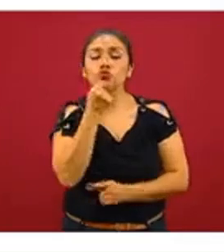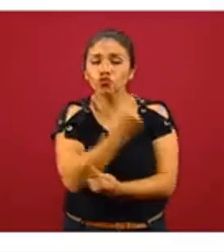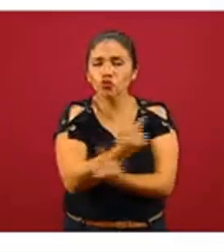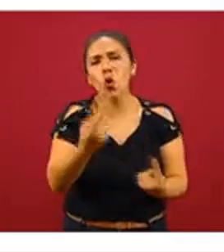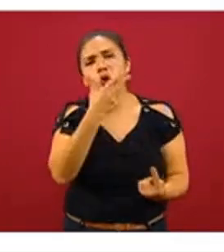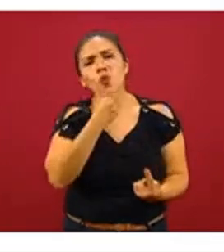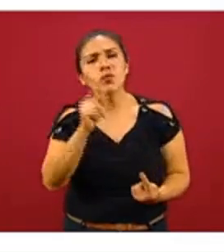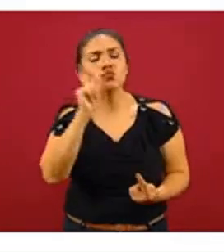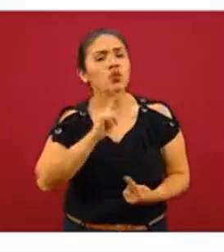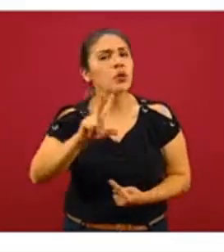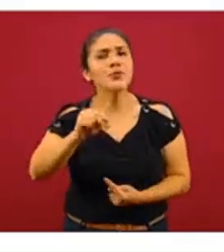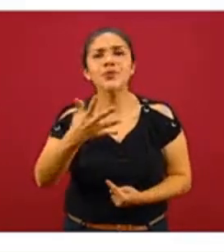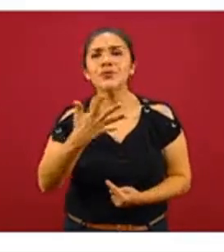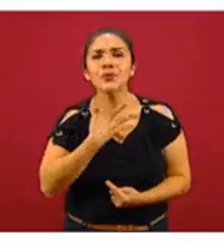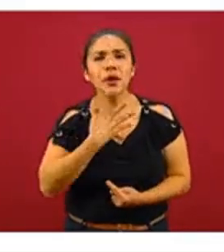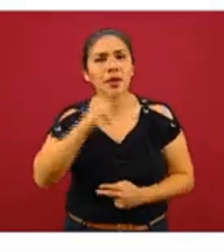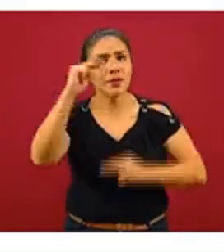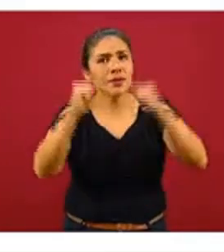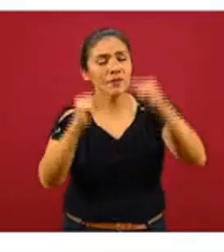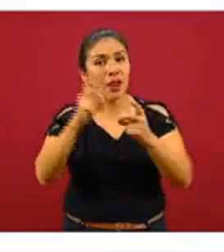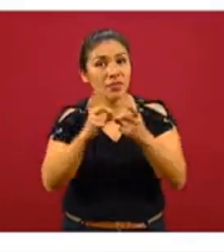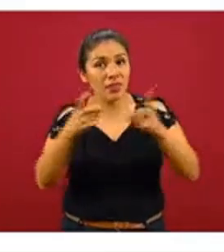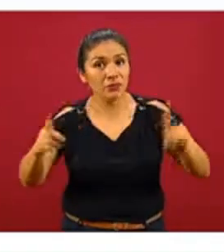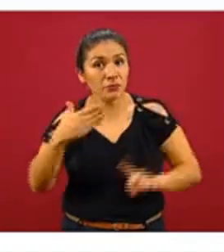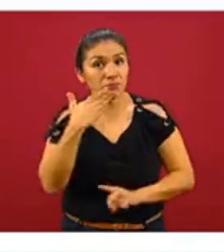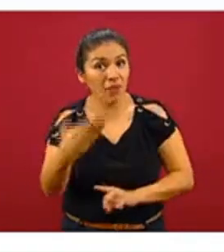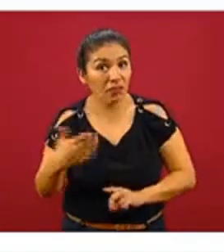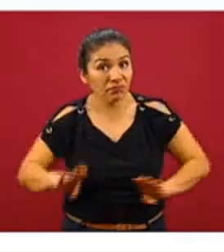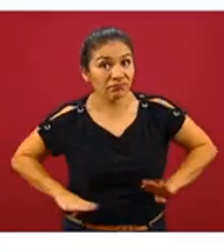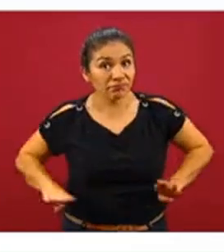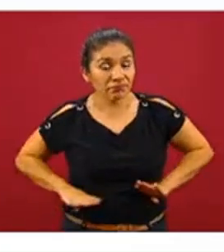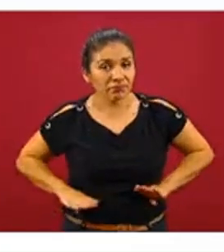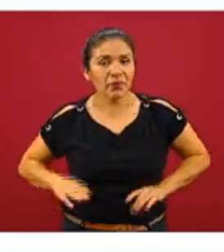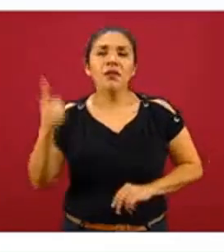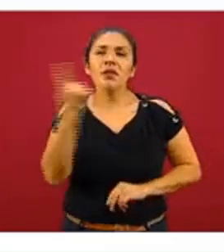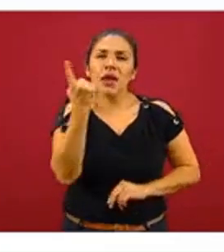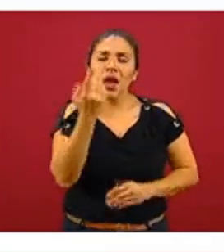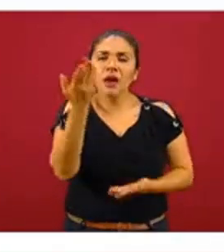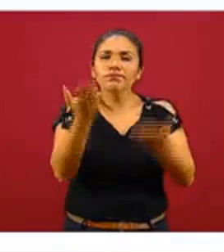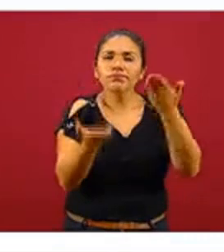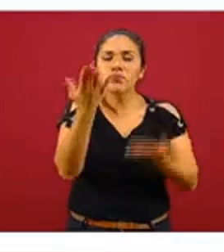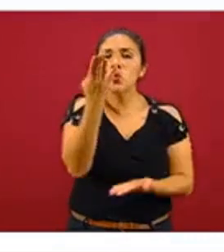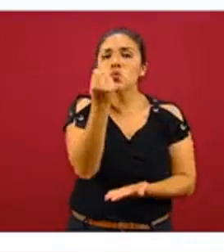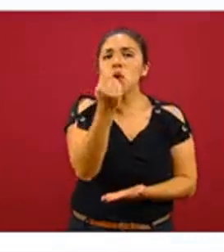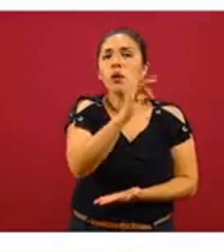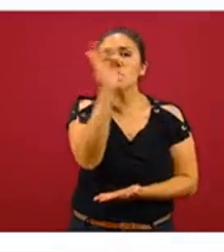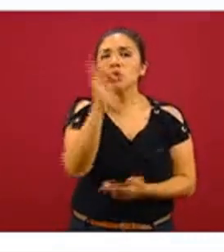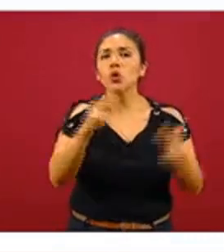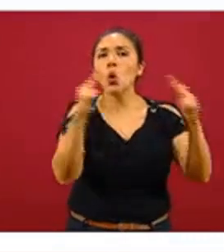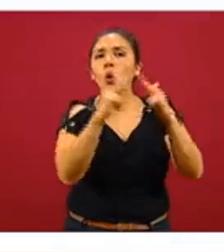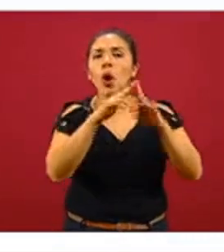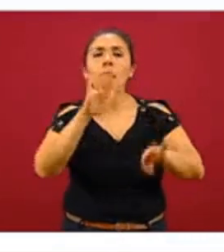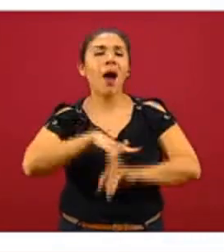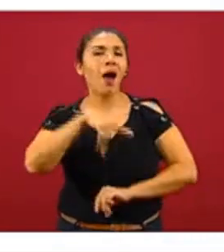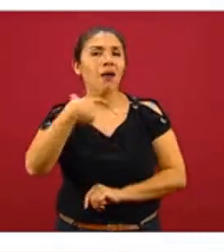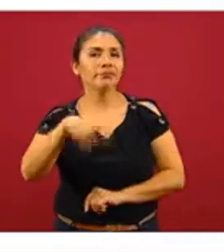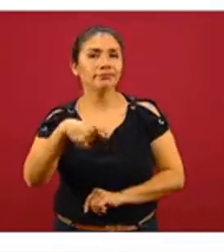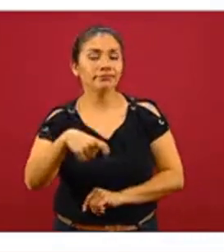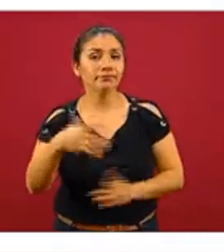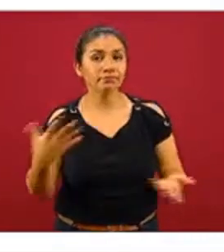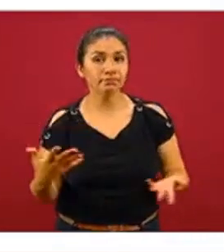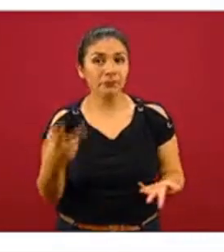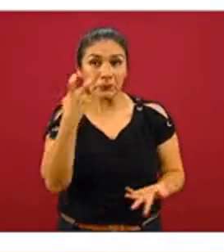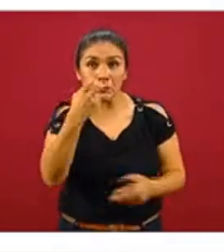niños no presentan un nivel de desarrollo adecuado, en comparación al 9% en hogares más ricos. Estas